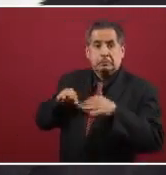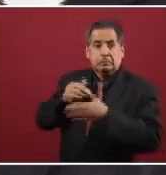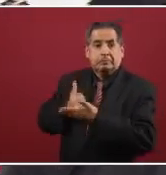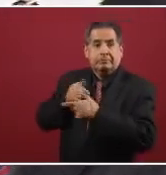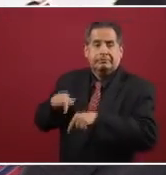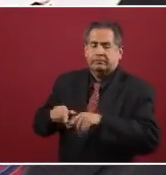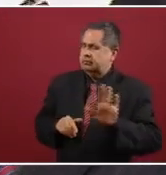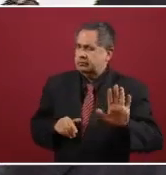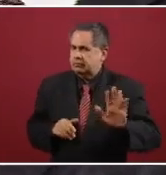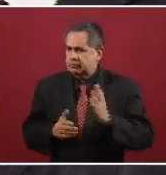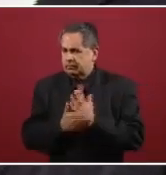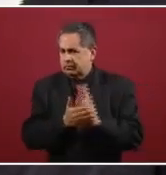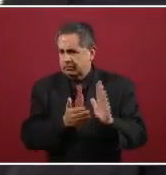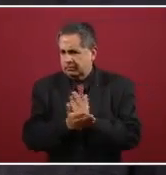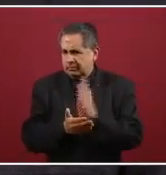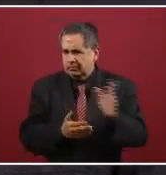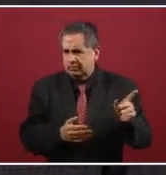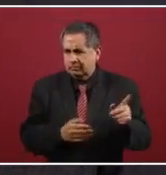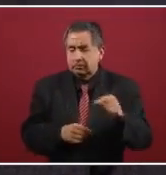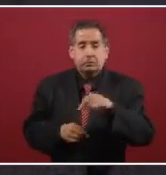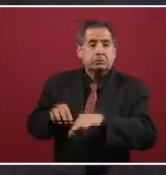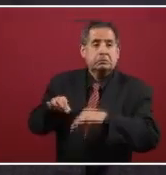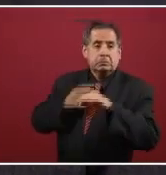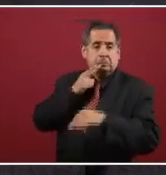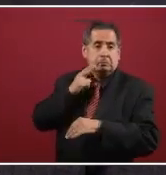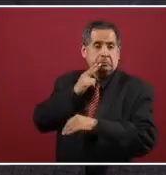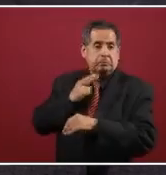partícipes, ni mucho menos utilizados.